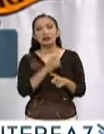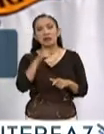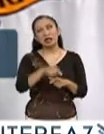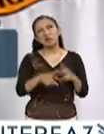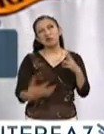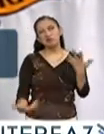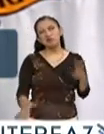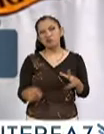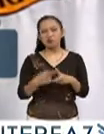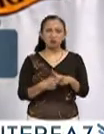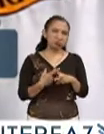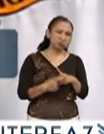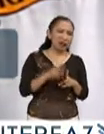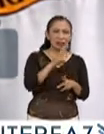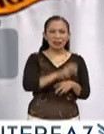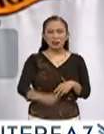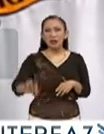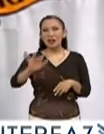son más o menos